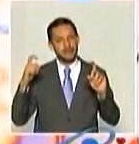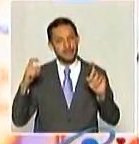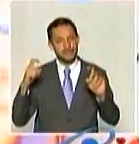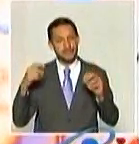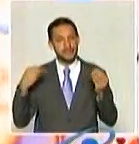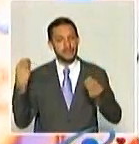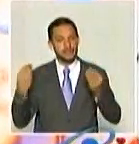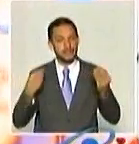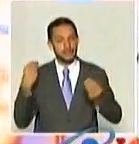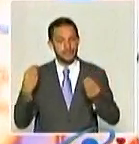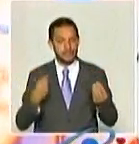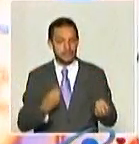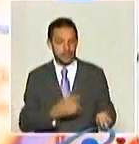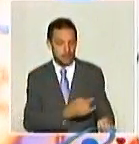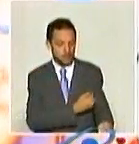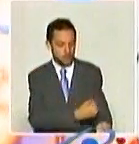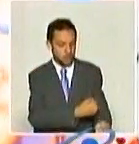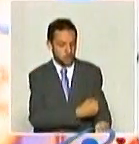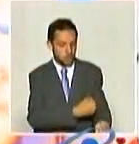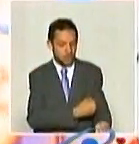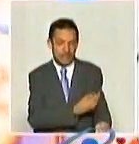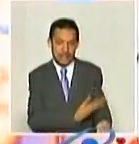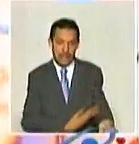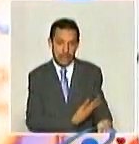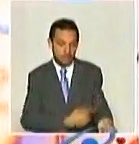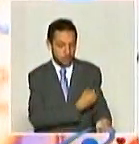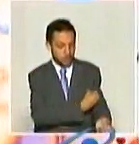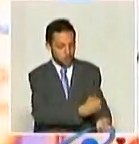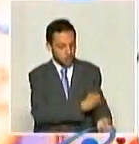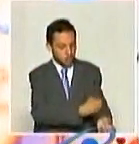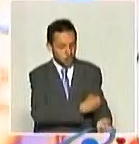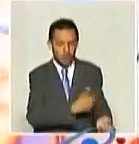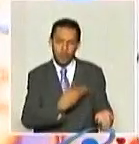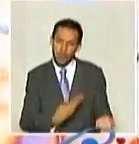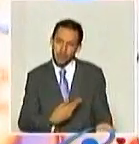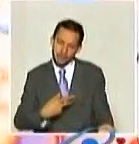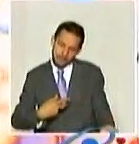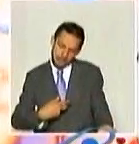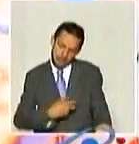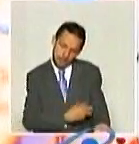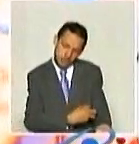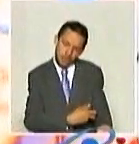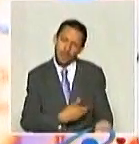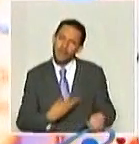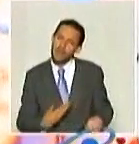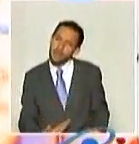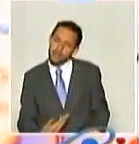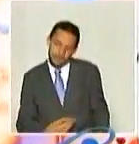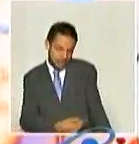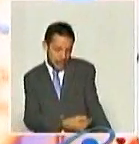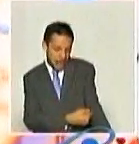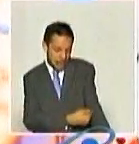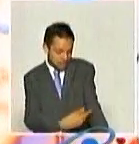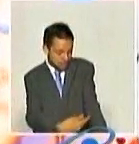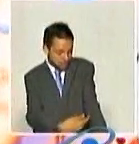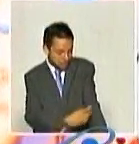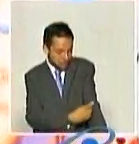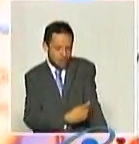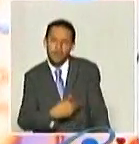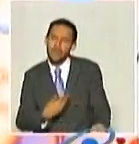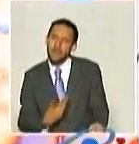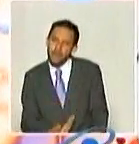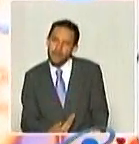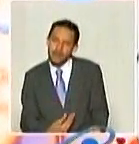aplicación intravenosa del ozono. ¿Cómo y cómo actúa, cómo llega hasta